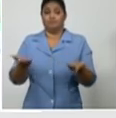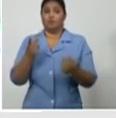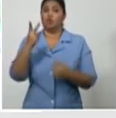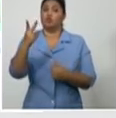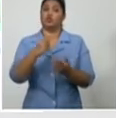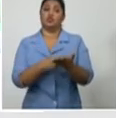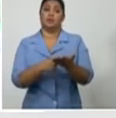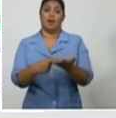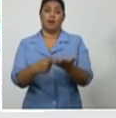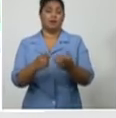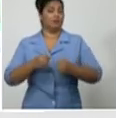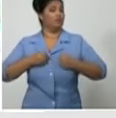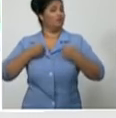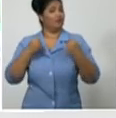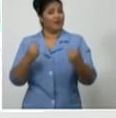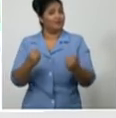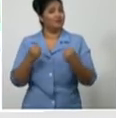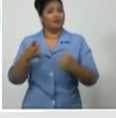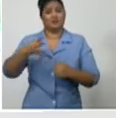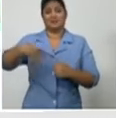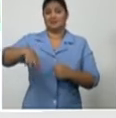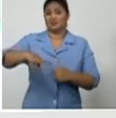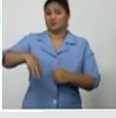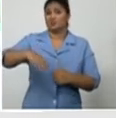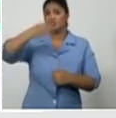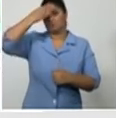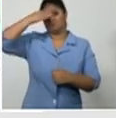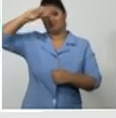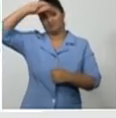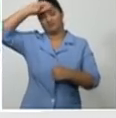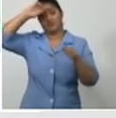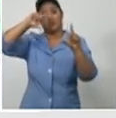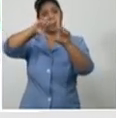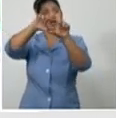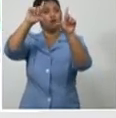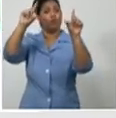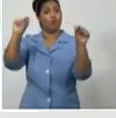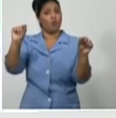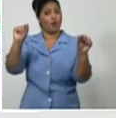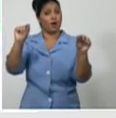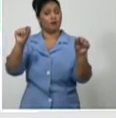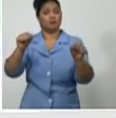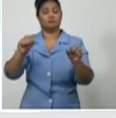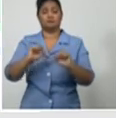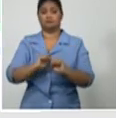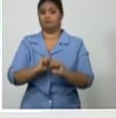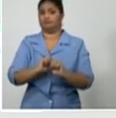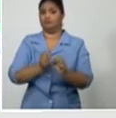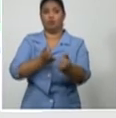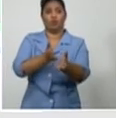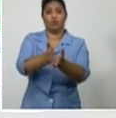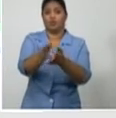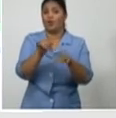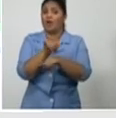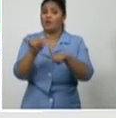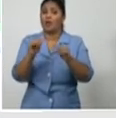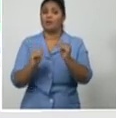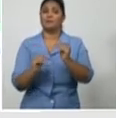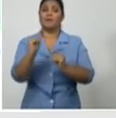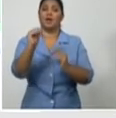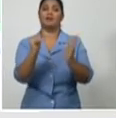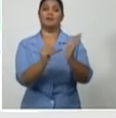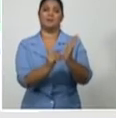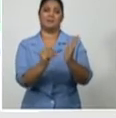la enfermedad. Es cierto que cuando se incrementa el número de casos, cuando se incrementa la tasa de